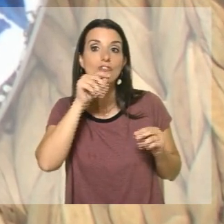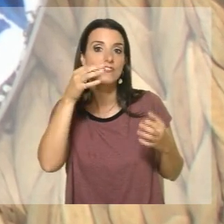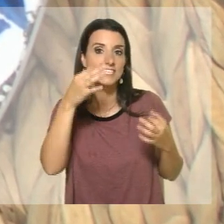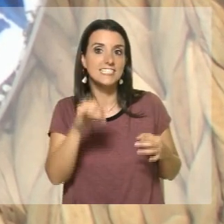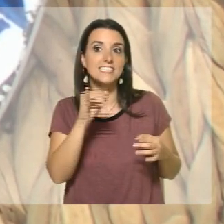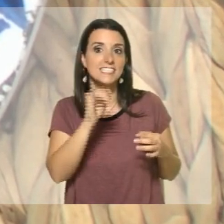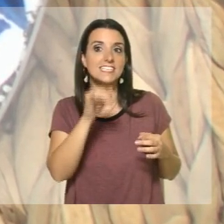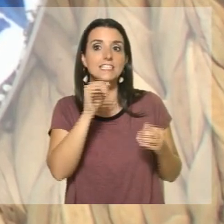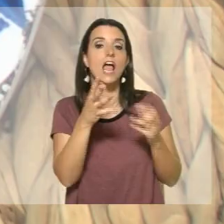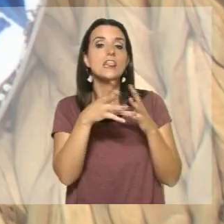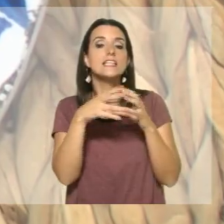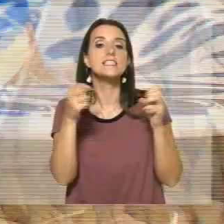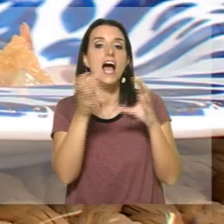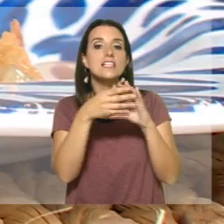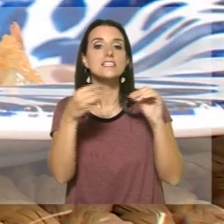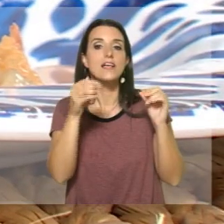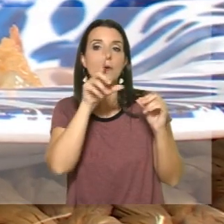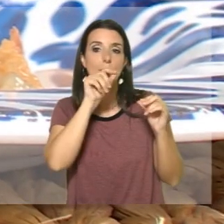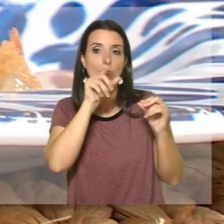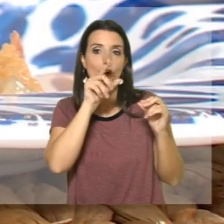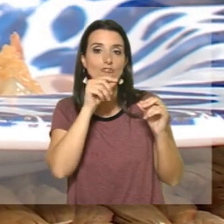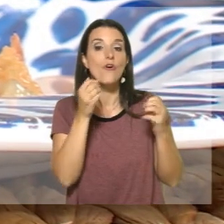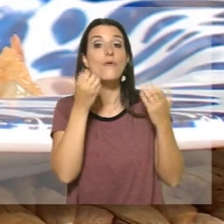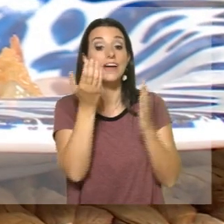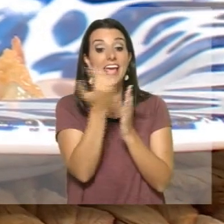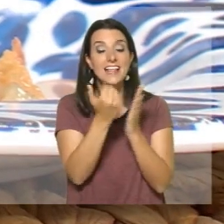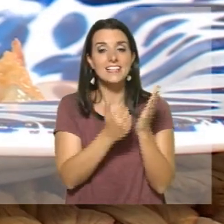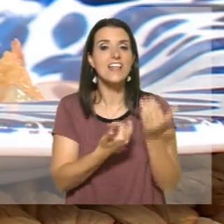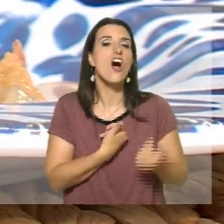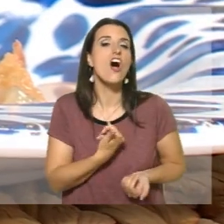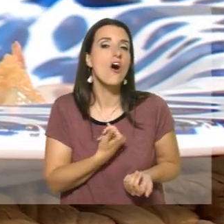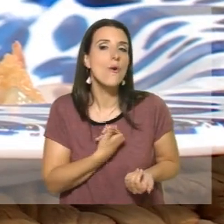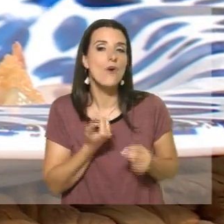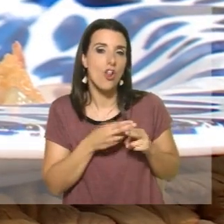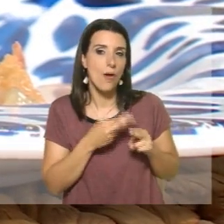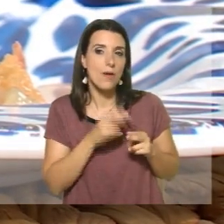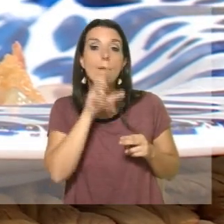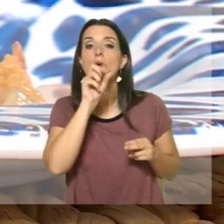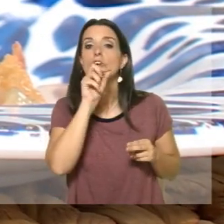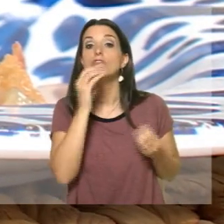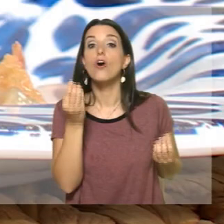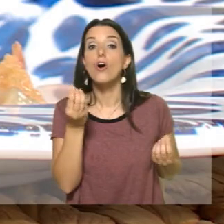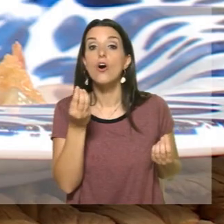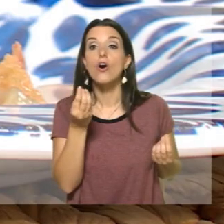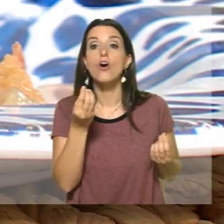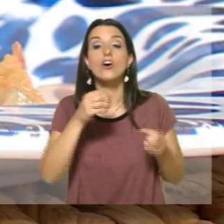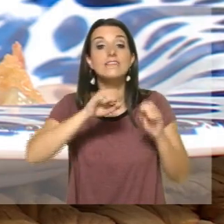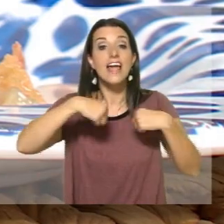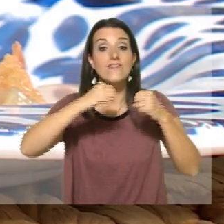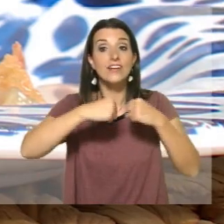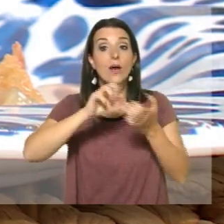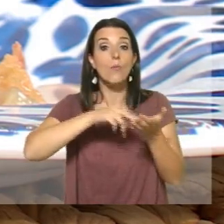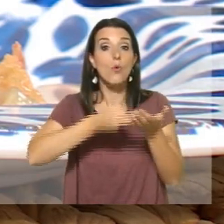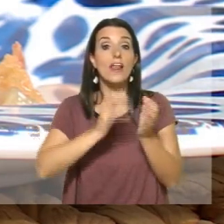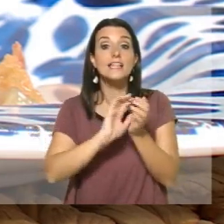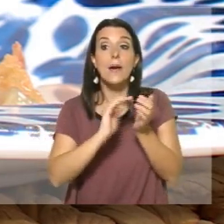con y un, se deshace. Un tenedorcito por acá. Porque la receta, ¿cómo sería el nombre? ¿Pollo? Pollo a la cerveza. A la cerveza con puré de